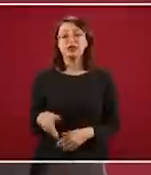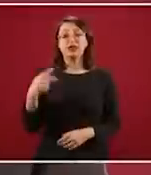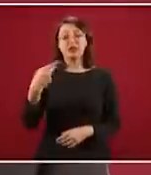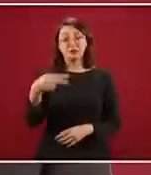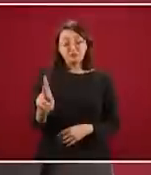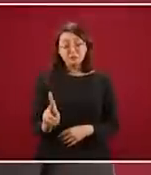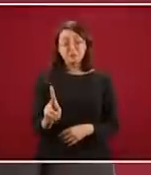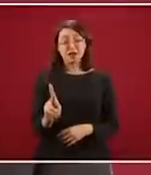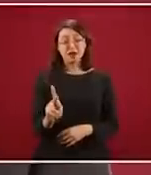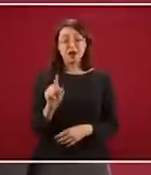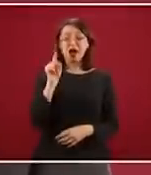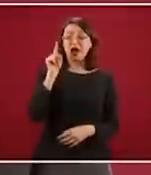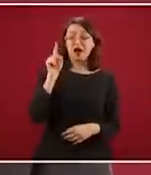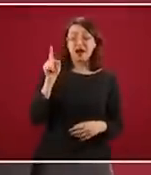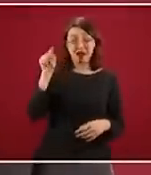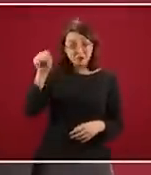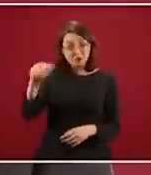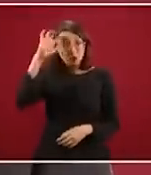en Ayala,